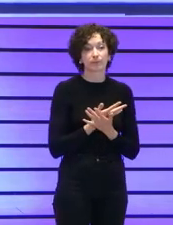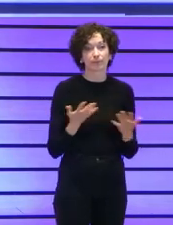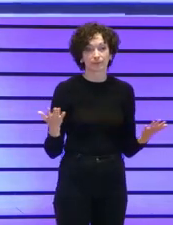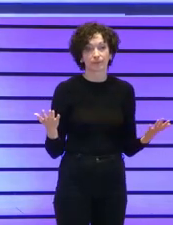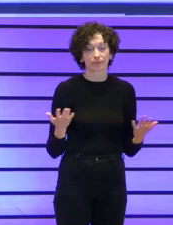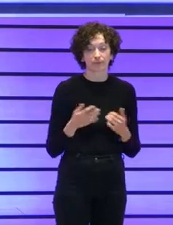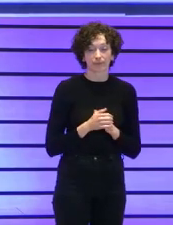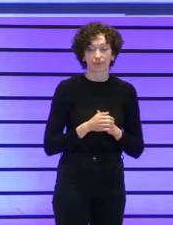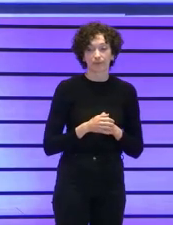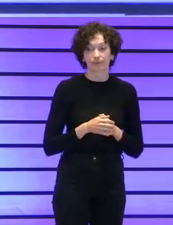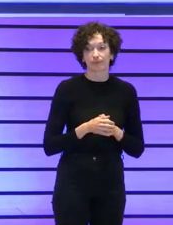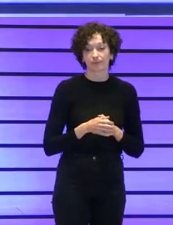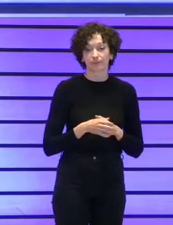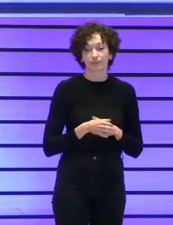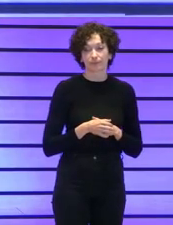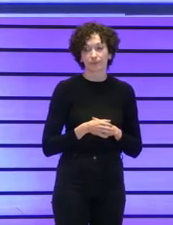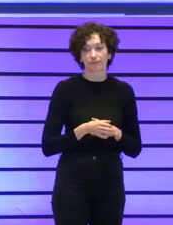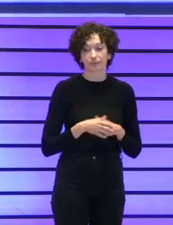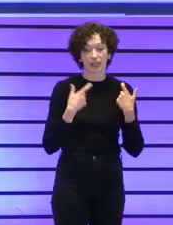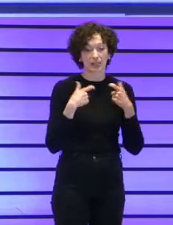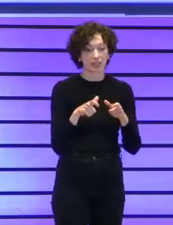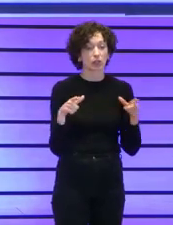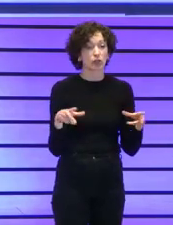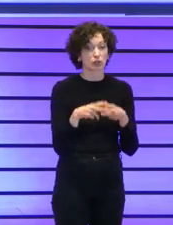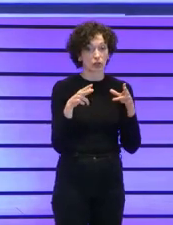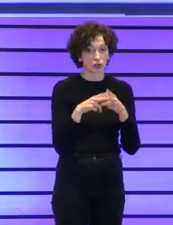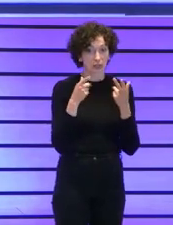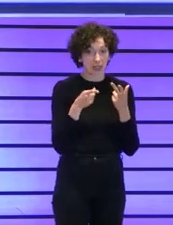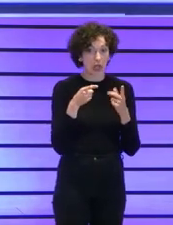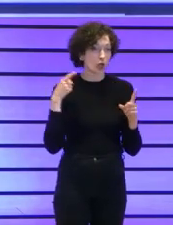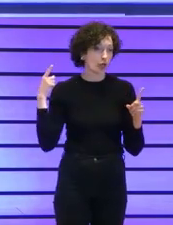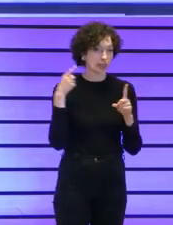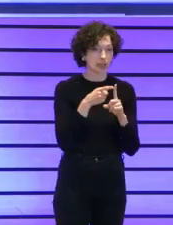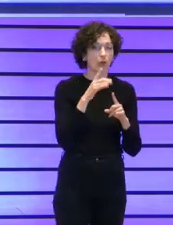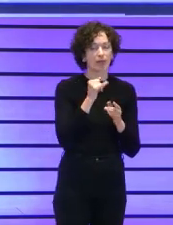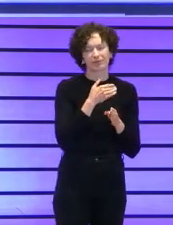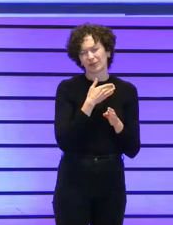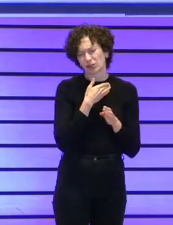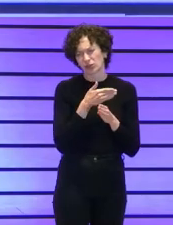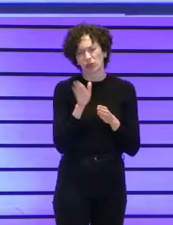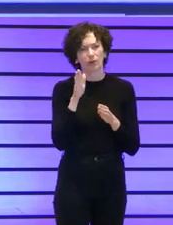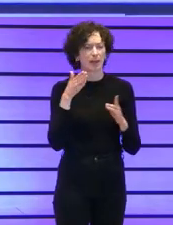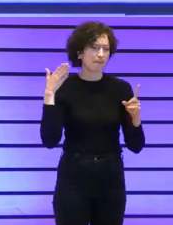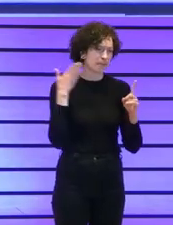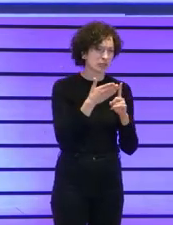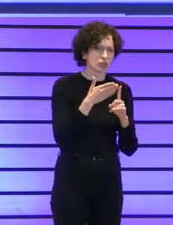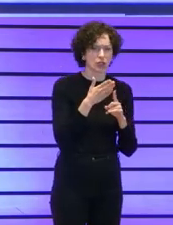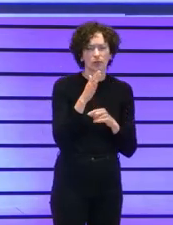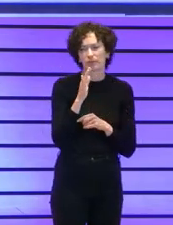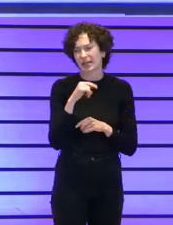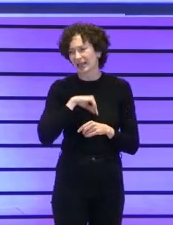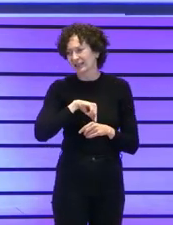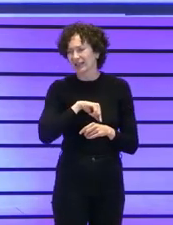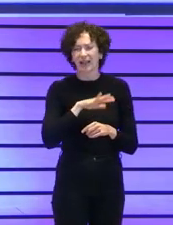creo que, en el sector social sobra propósito, sobra misión, sobra ética,